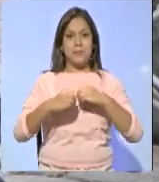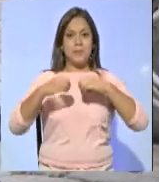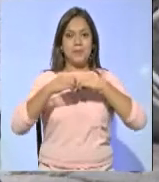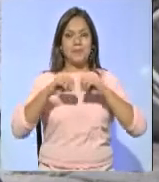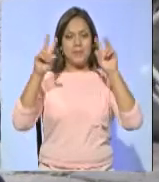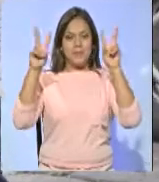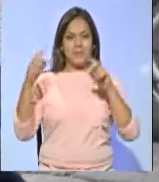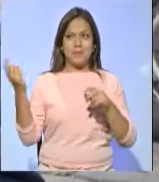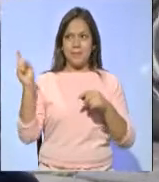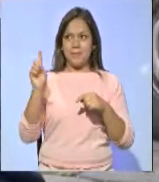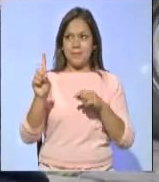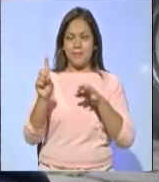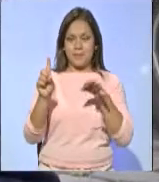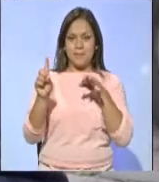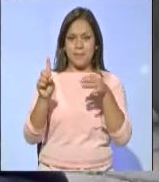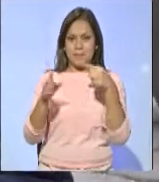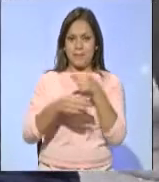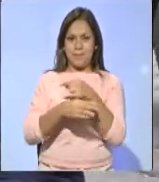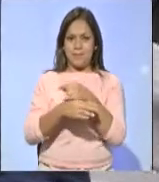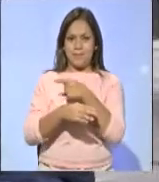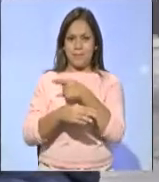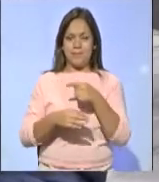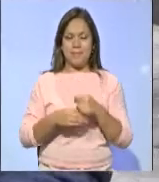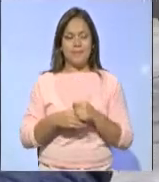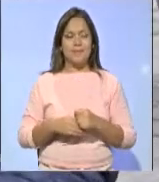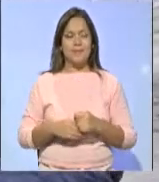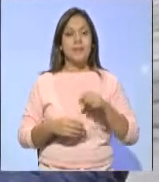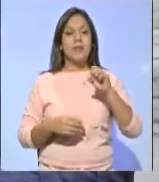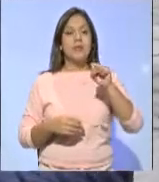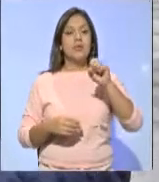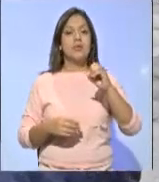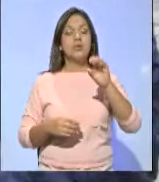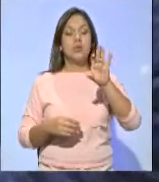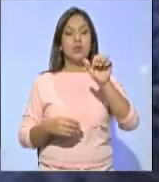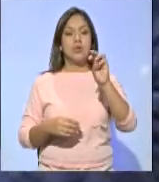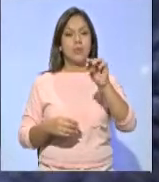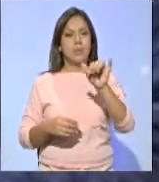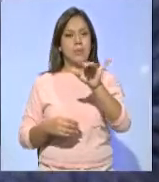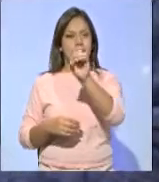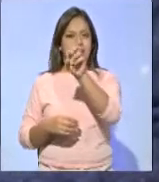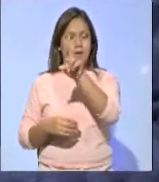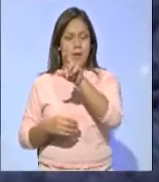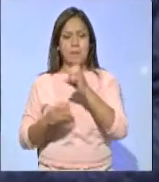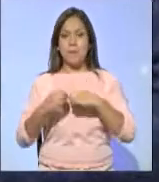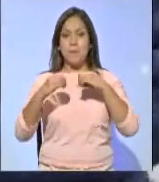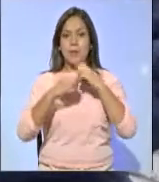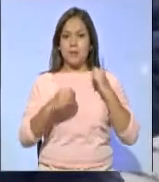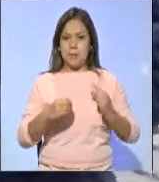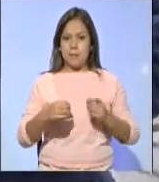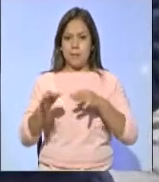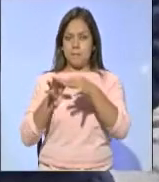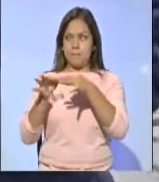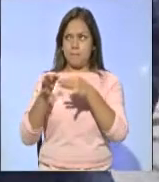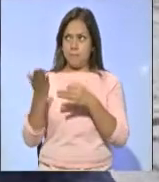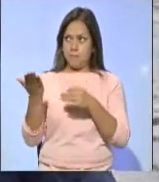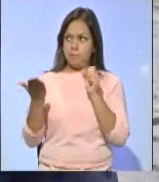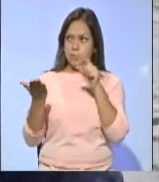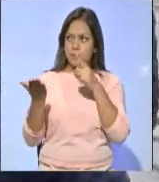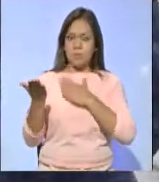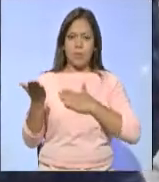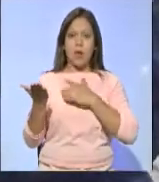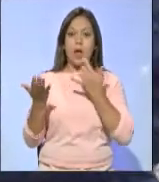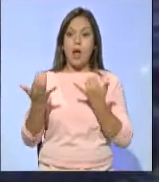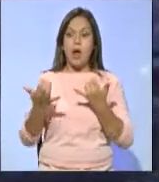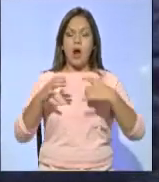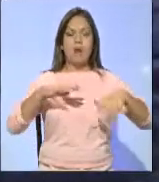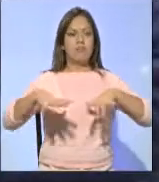está con nosotros el gerente de este hospital, Andrés Sotomayor, quien nos tiene más detalles. Andrés, un poco consultarle, ¿cuáles son las actividades